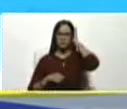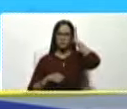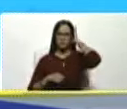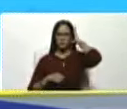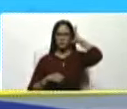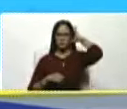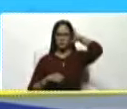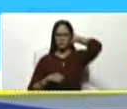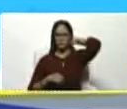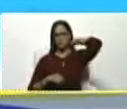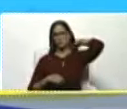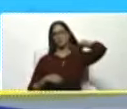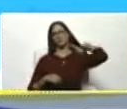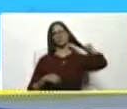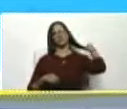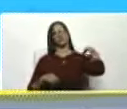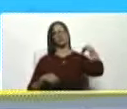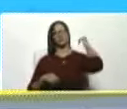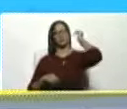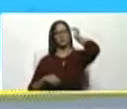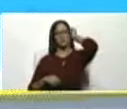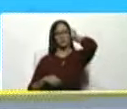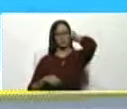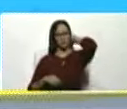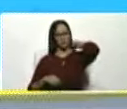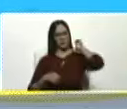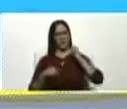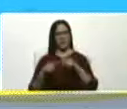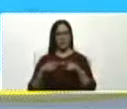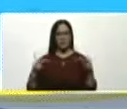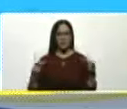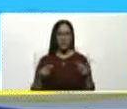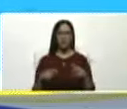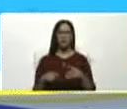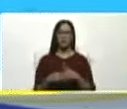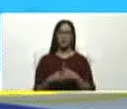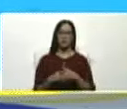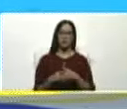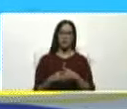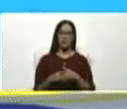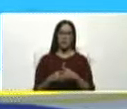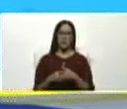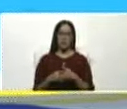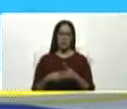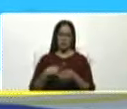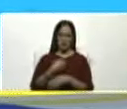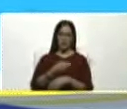Crecimiento, inflación, abastecimiento del 100% del país,